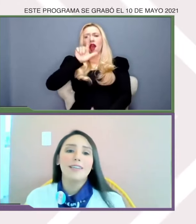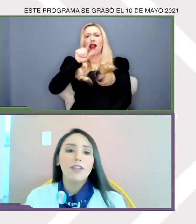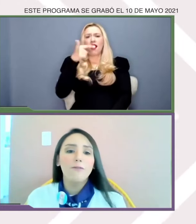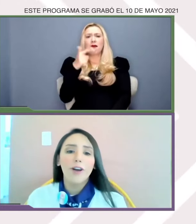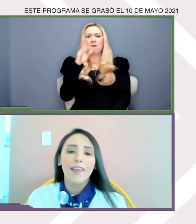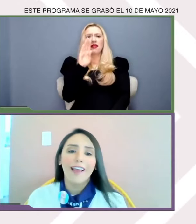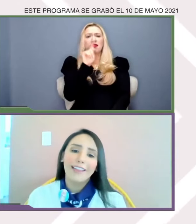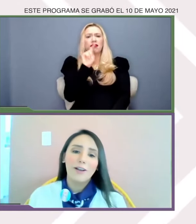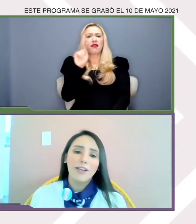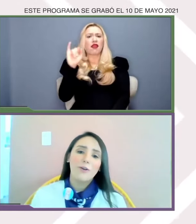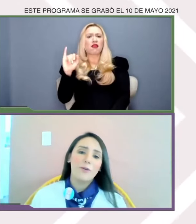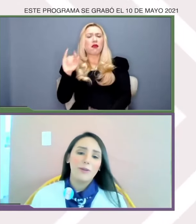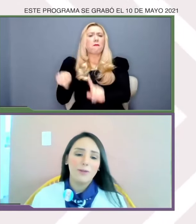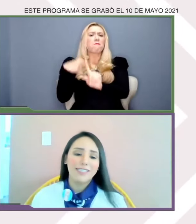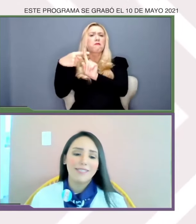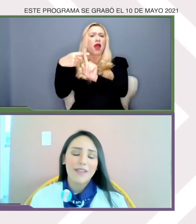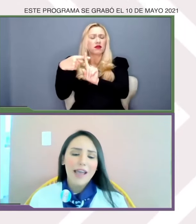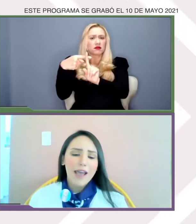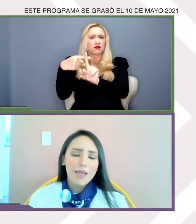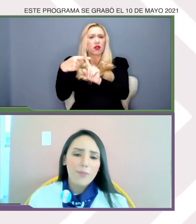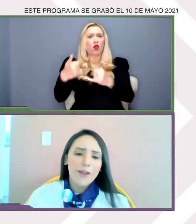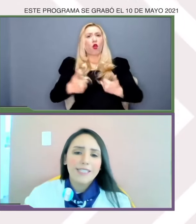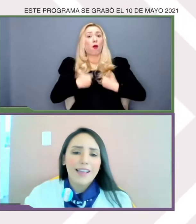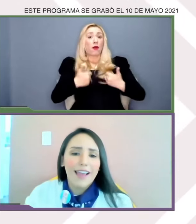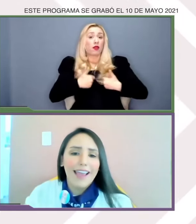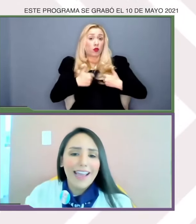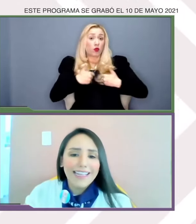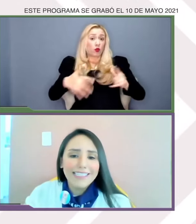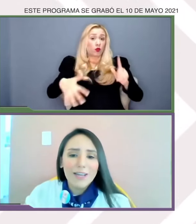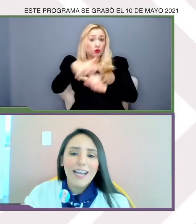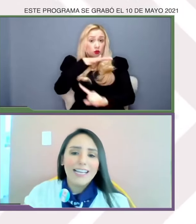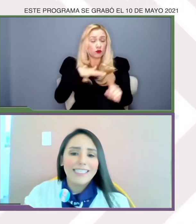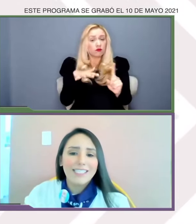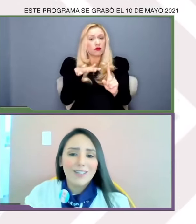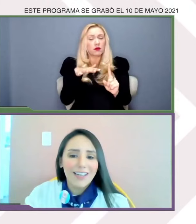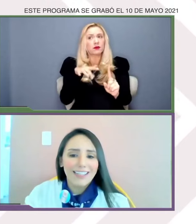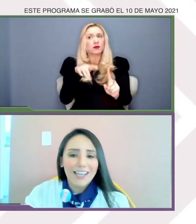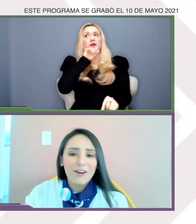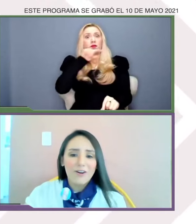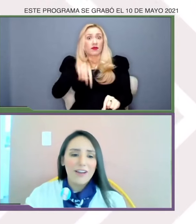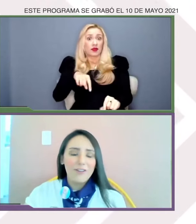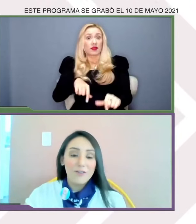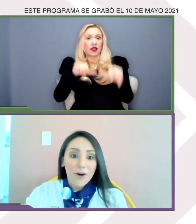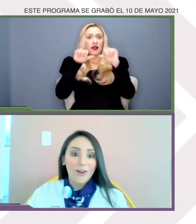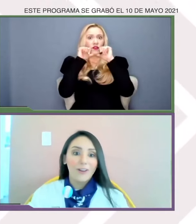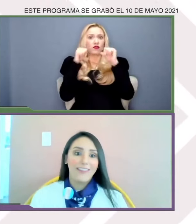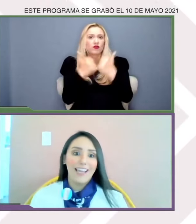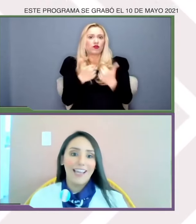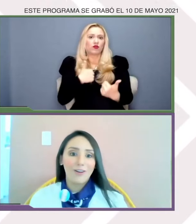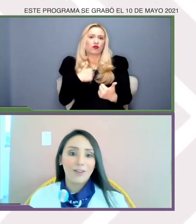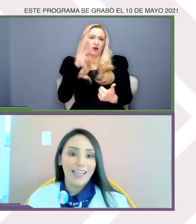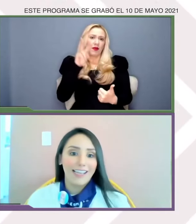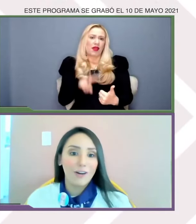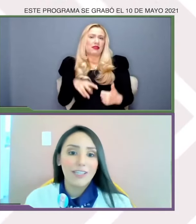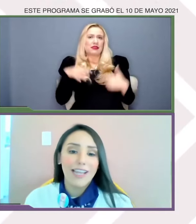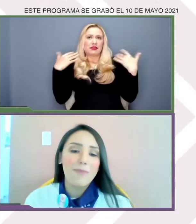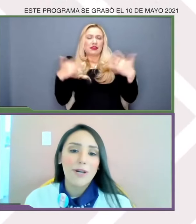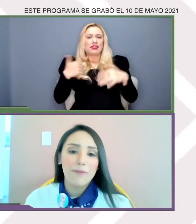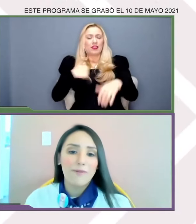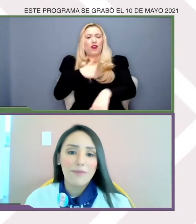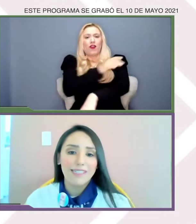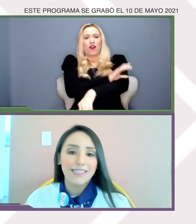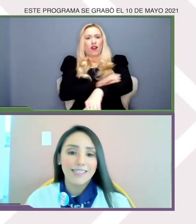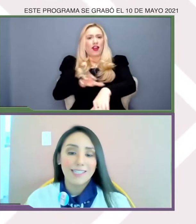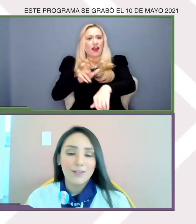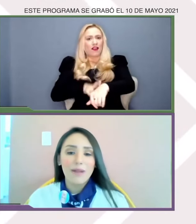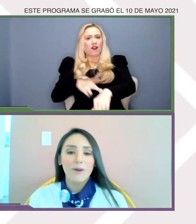México, desde un enfoque de género y juventudes. Y pues, en esta organización que tengo el honor de coordinar el